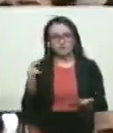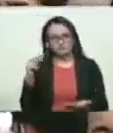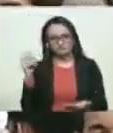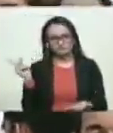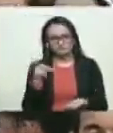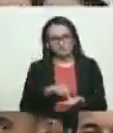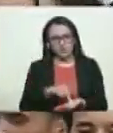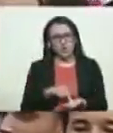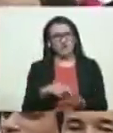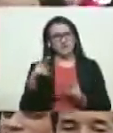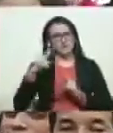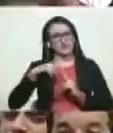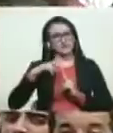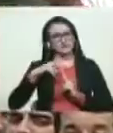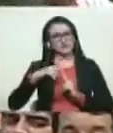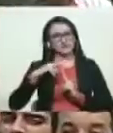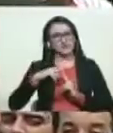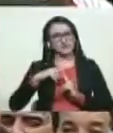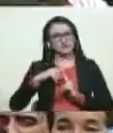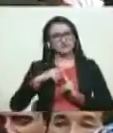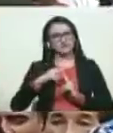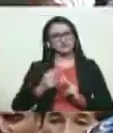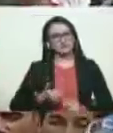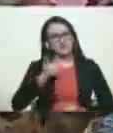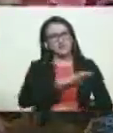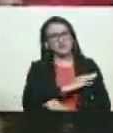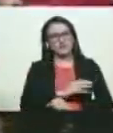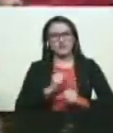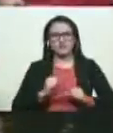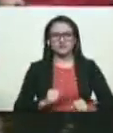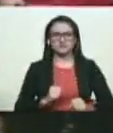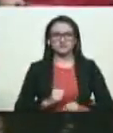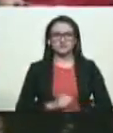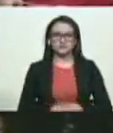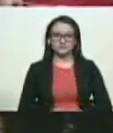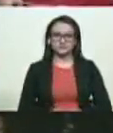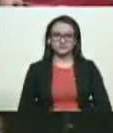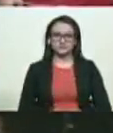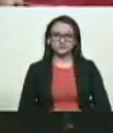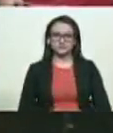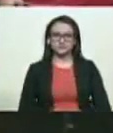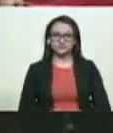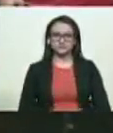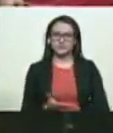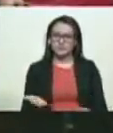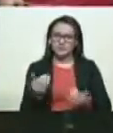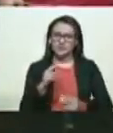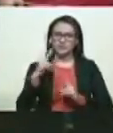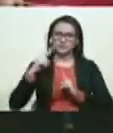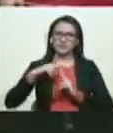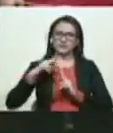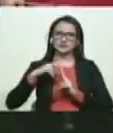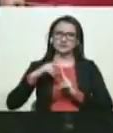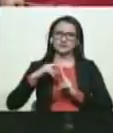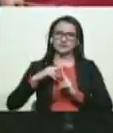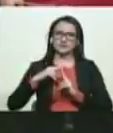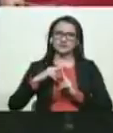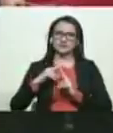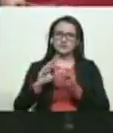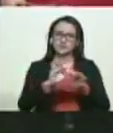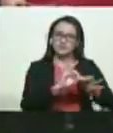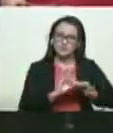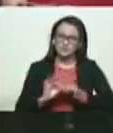táchira mayor fuerza vengo a pedirle al taxista que nos unamos